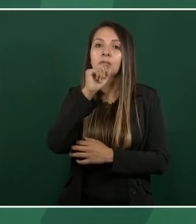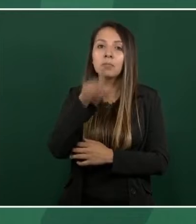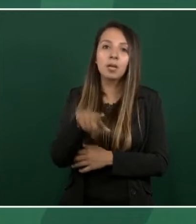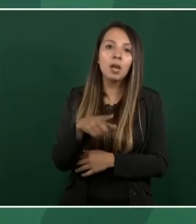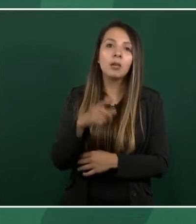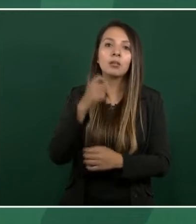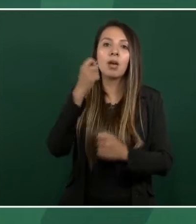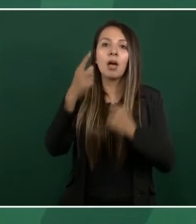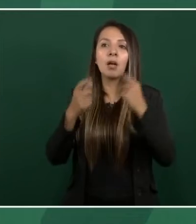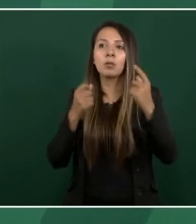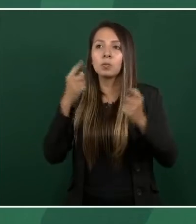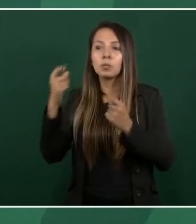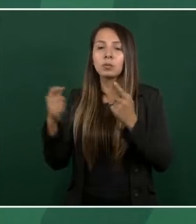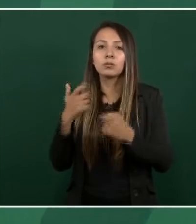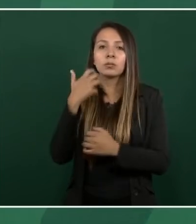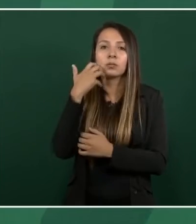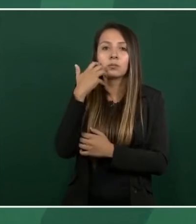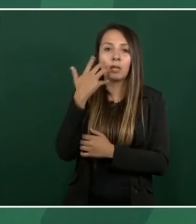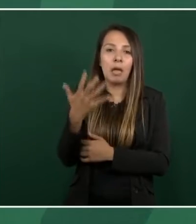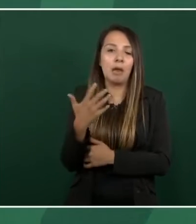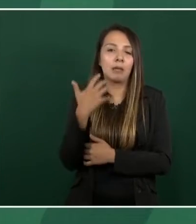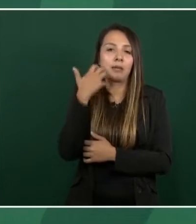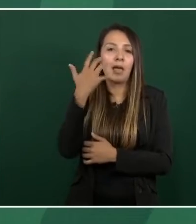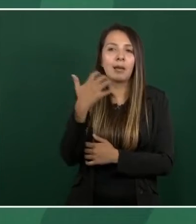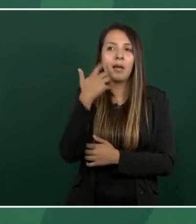quisieran que nos peleáramos.